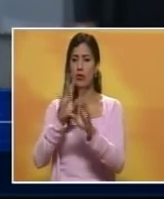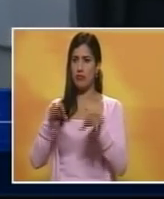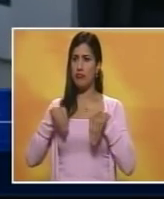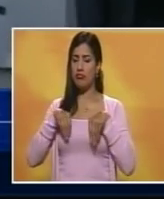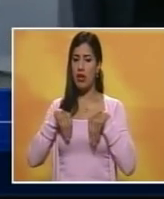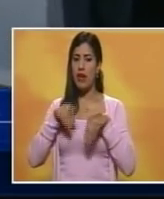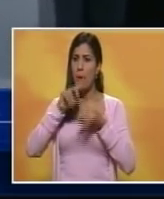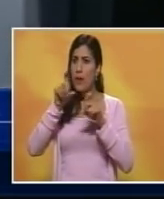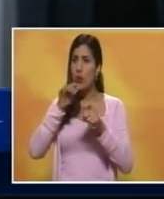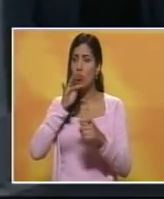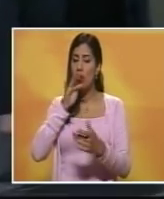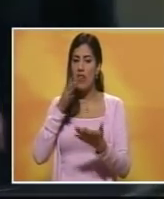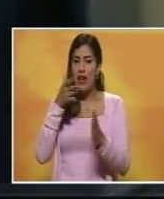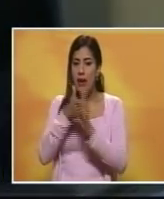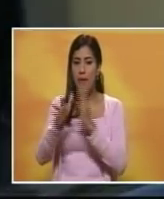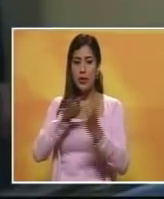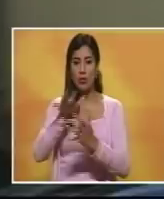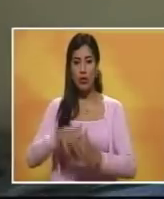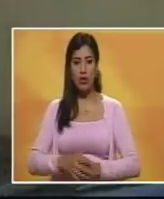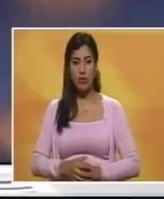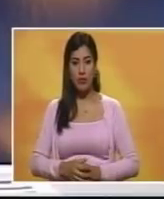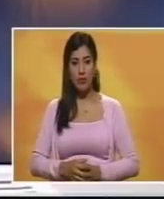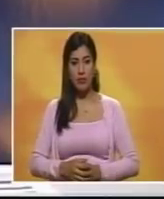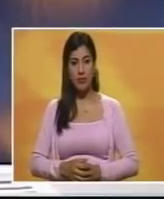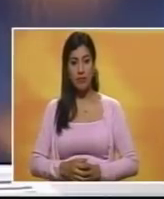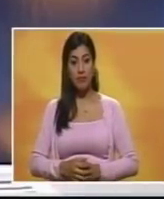a interrogantes que aún rodean el caso.